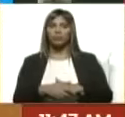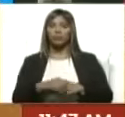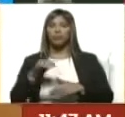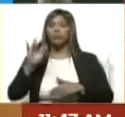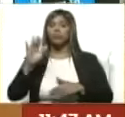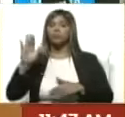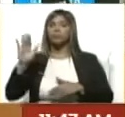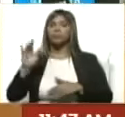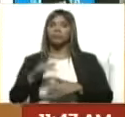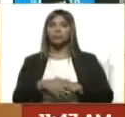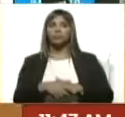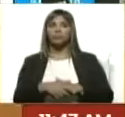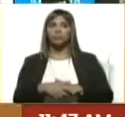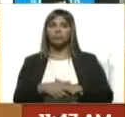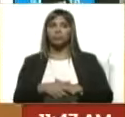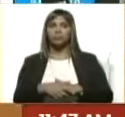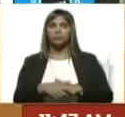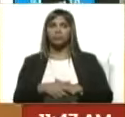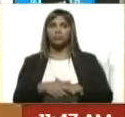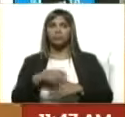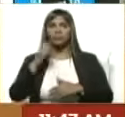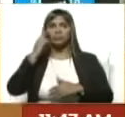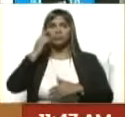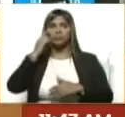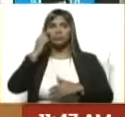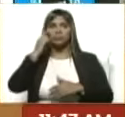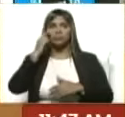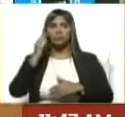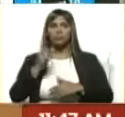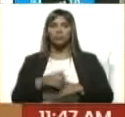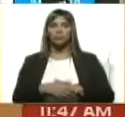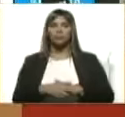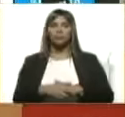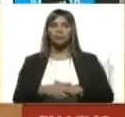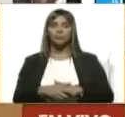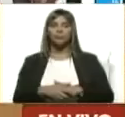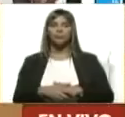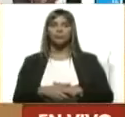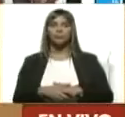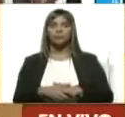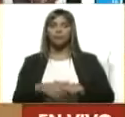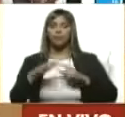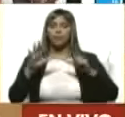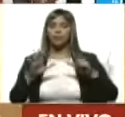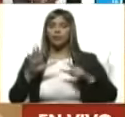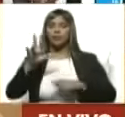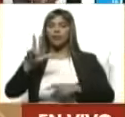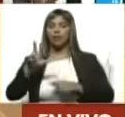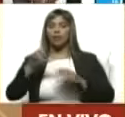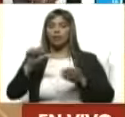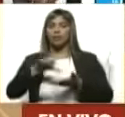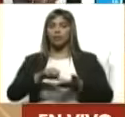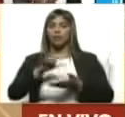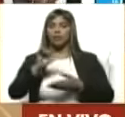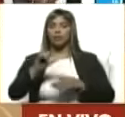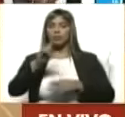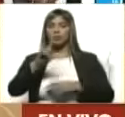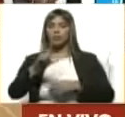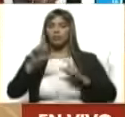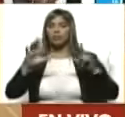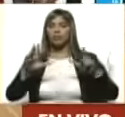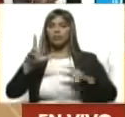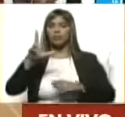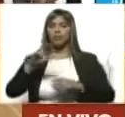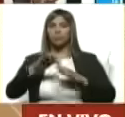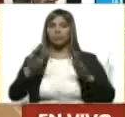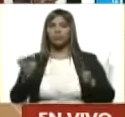cuando vaya nombrando a la gente para ver. Anzuategui, allá está. Ajá. Anzuategui, 73 centros y